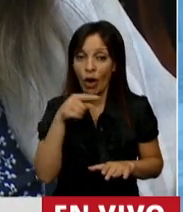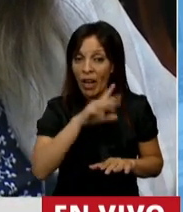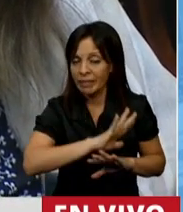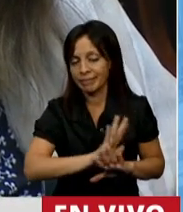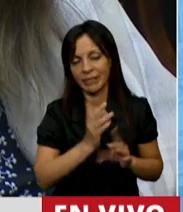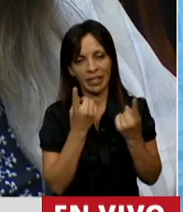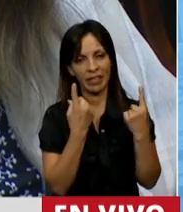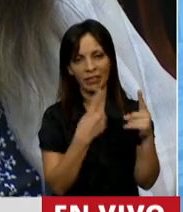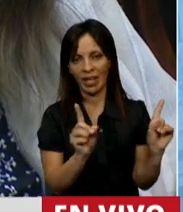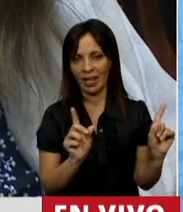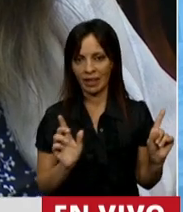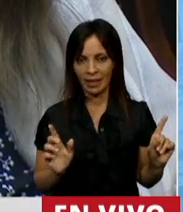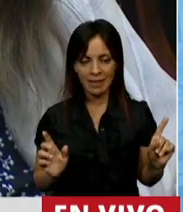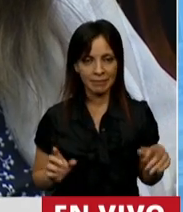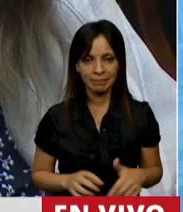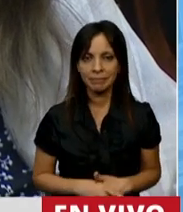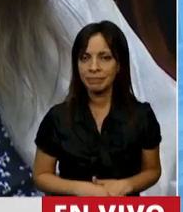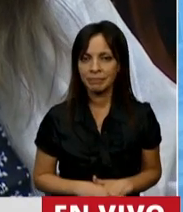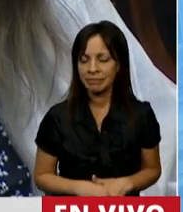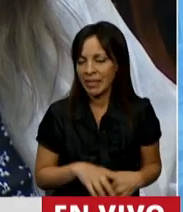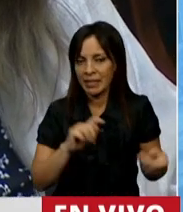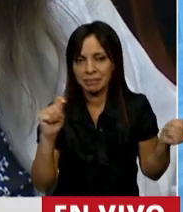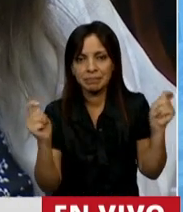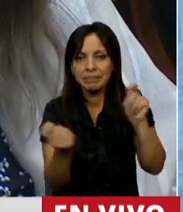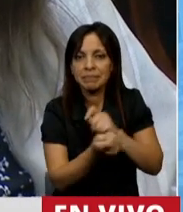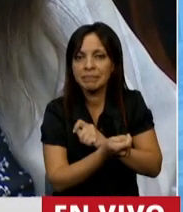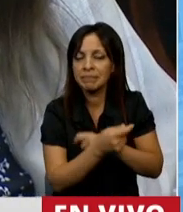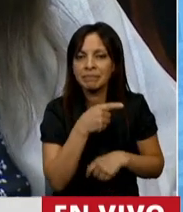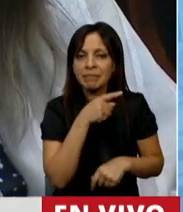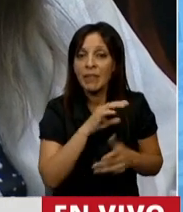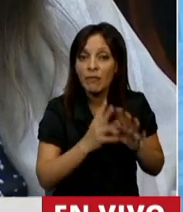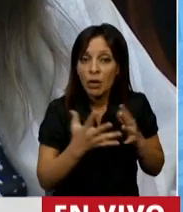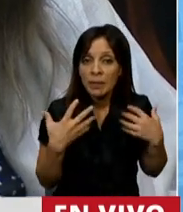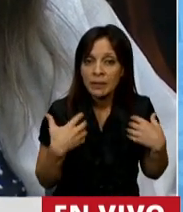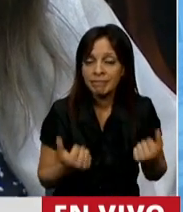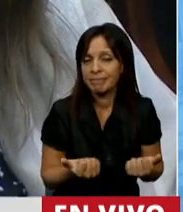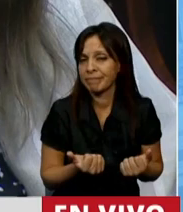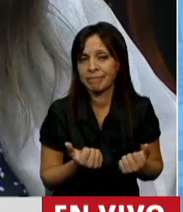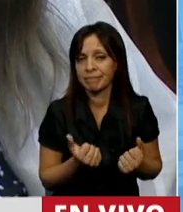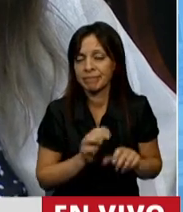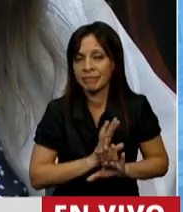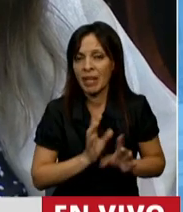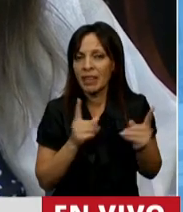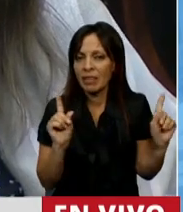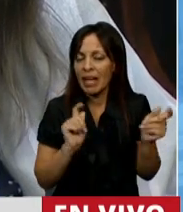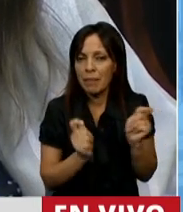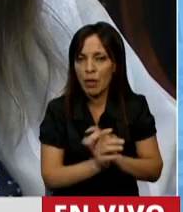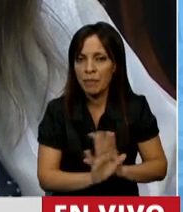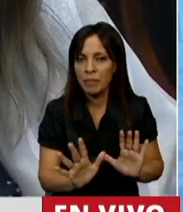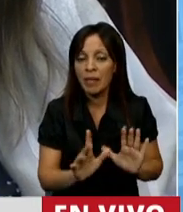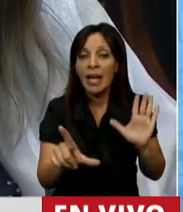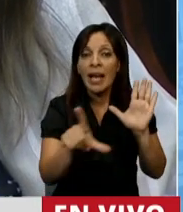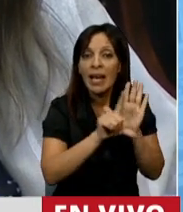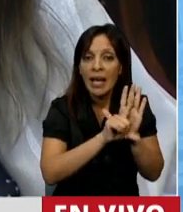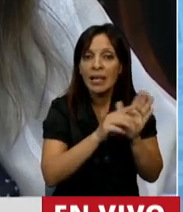vigente. No está vigente ese sistema de salud y no hay una ley que posibilite atender a